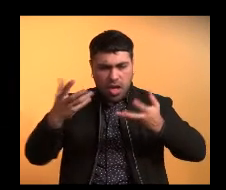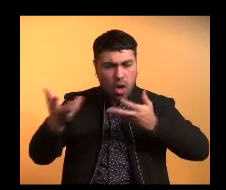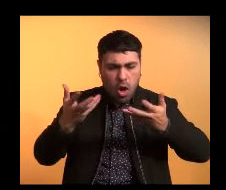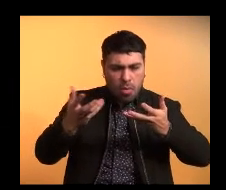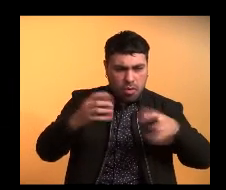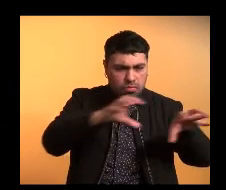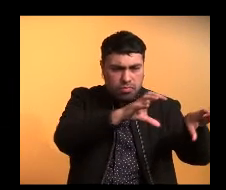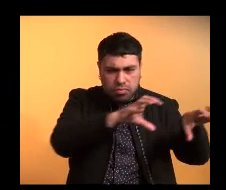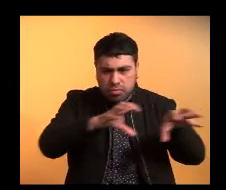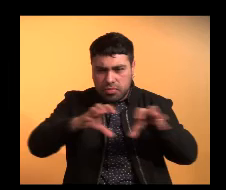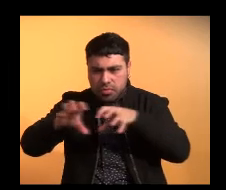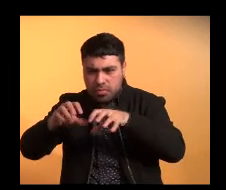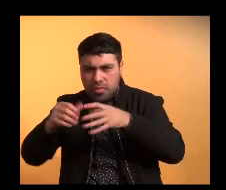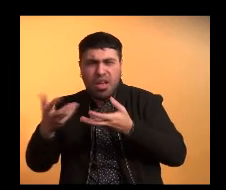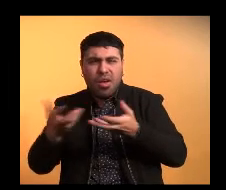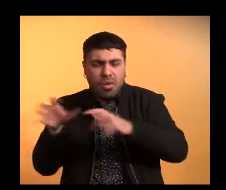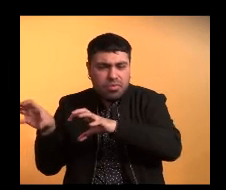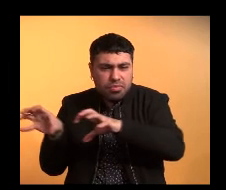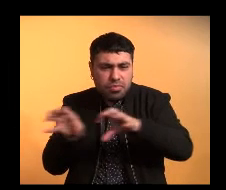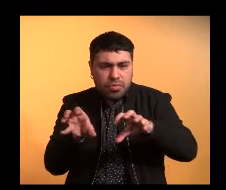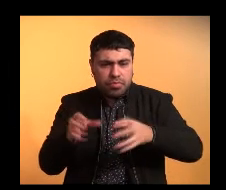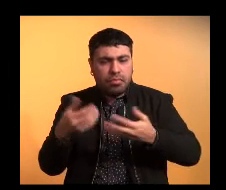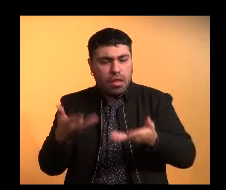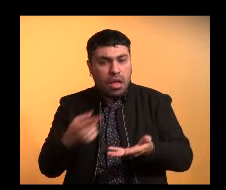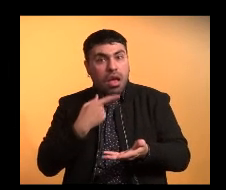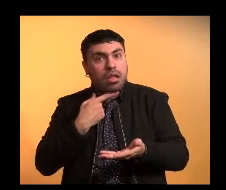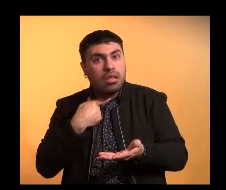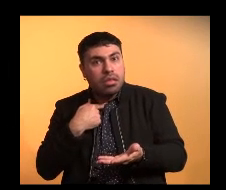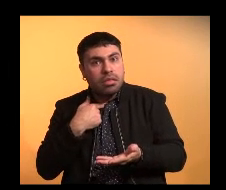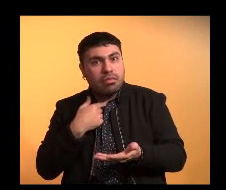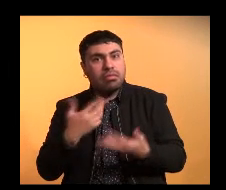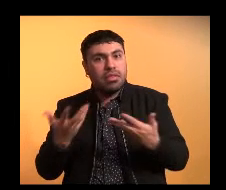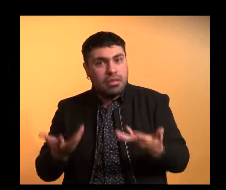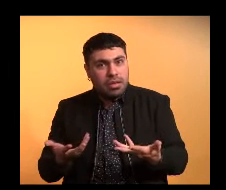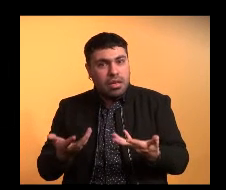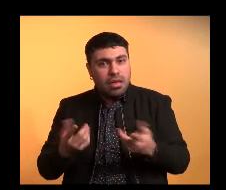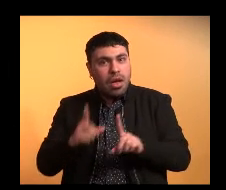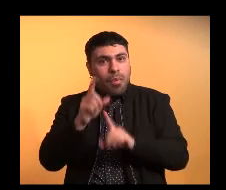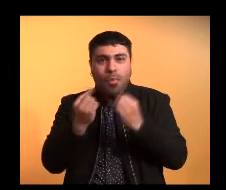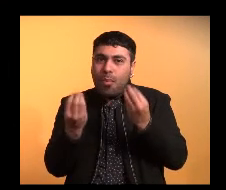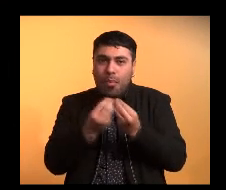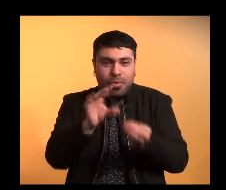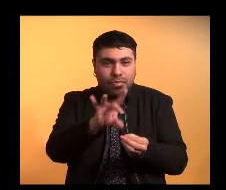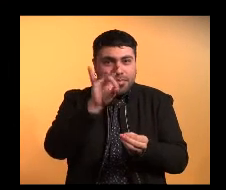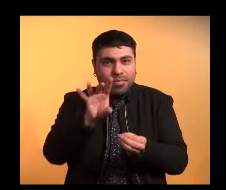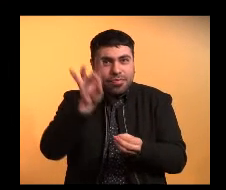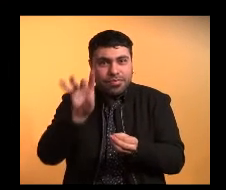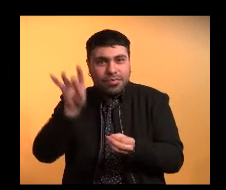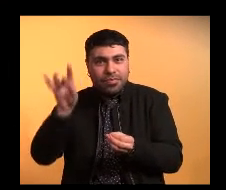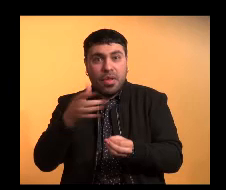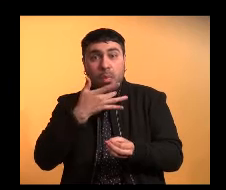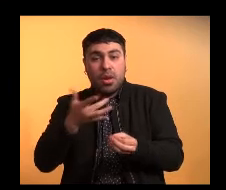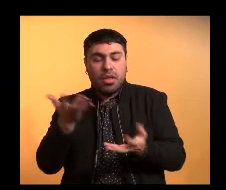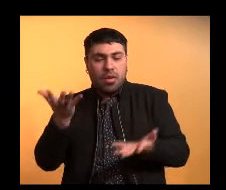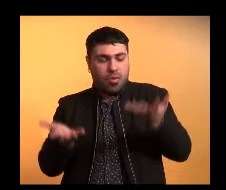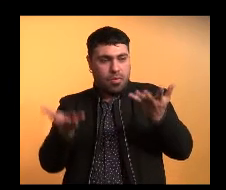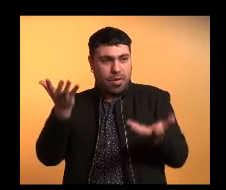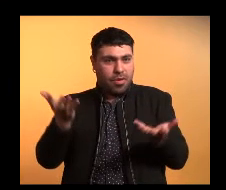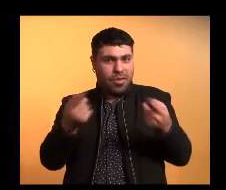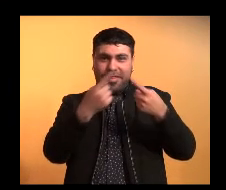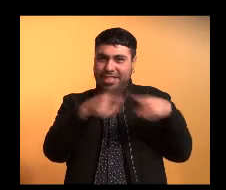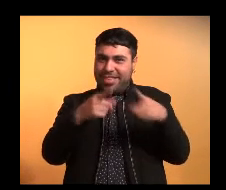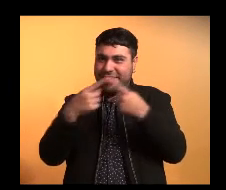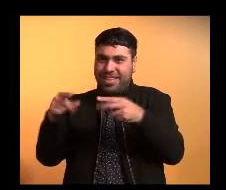llegado a Antártica, y fue bien interesante porque ella lo comparó con una mega base de datos de